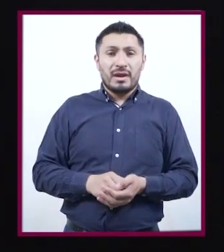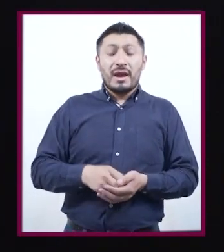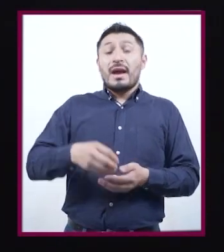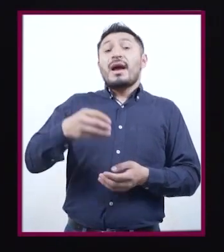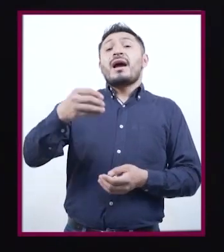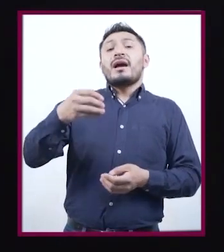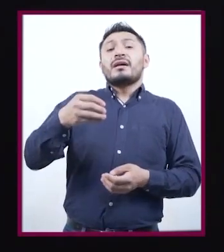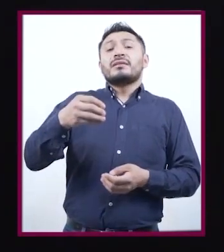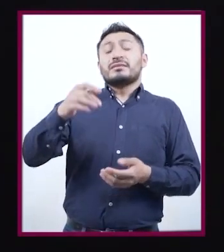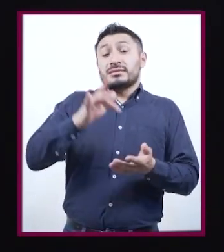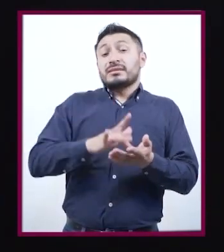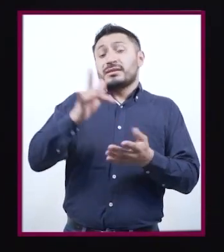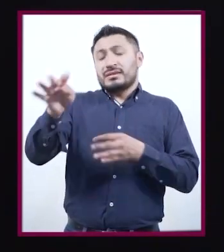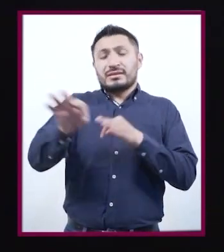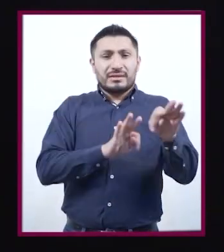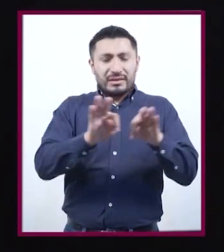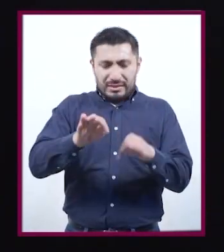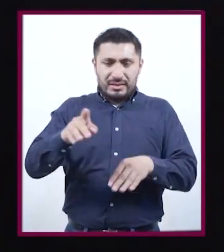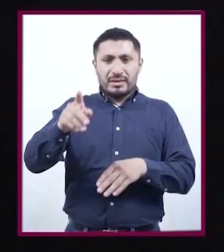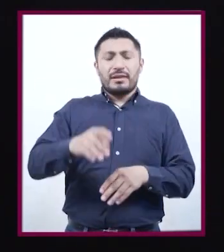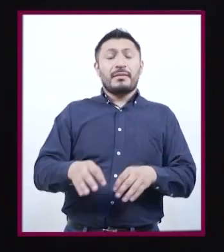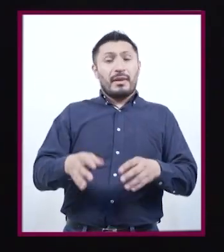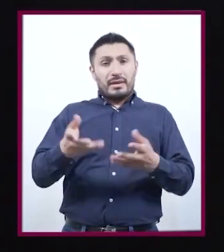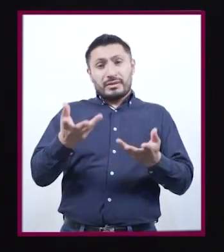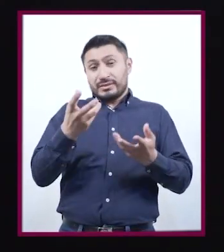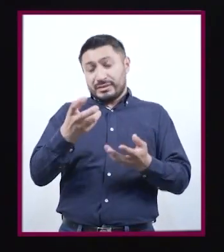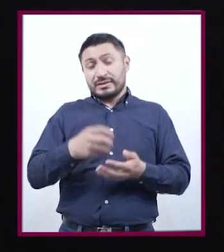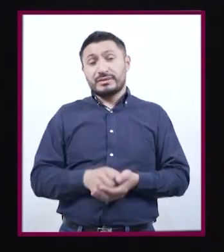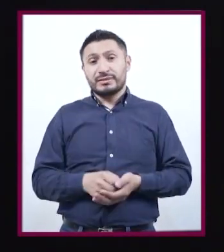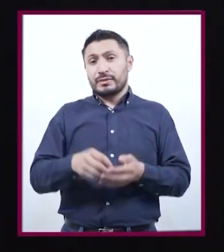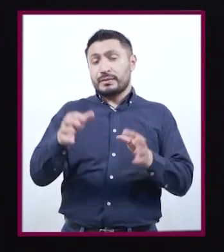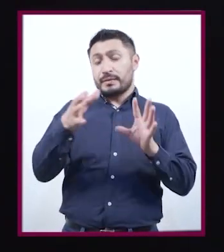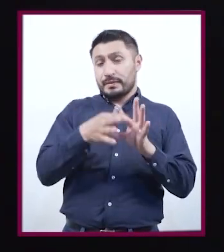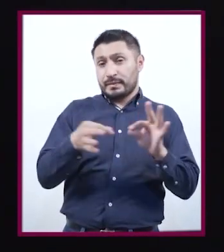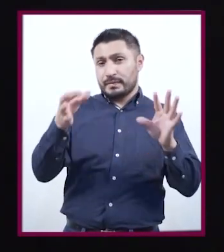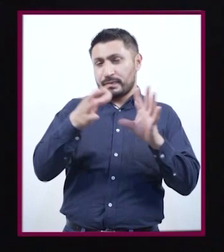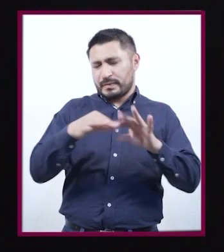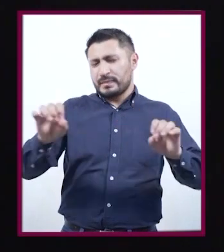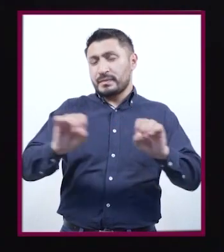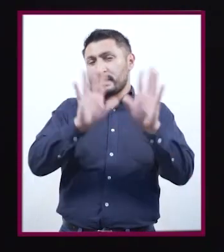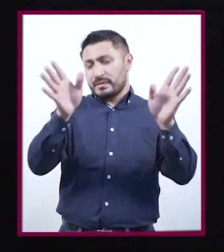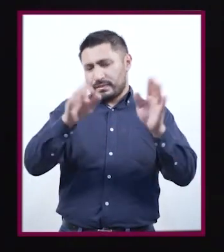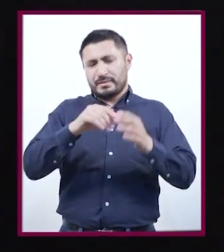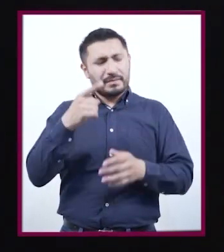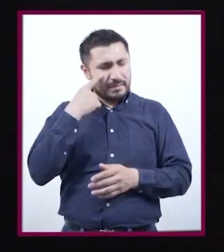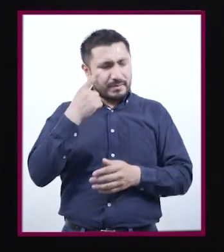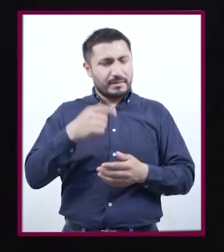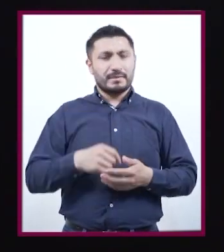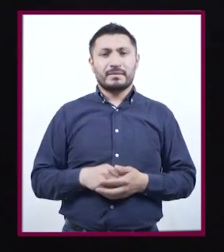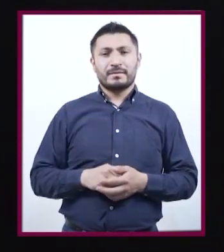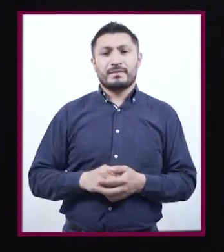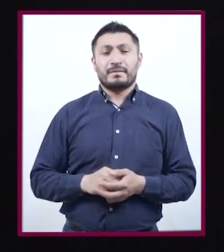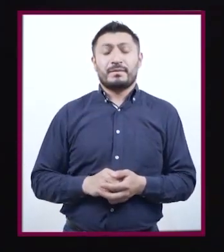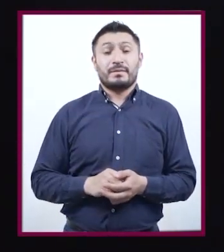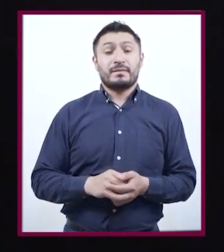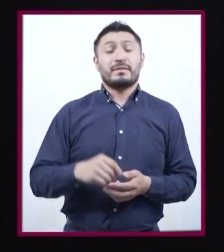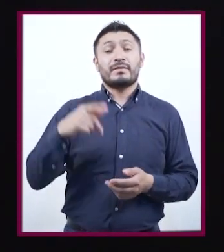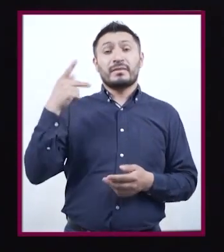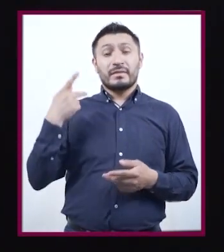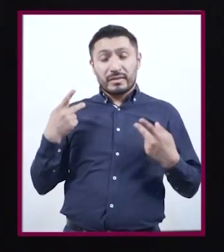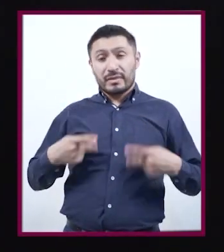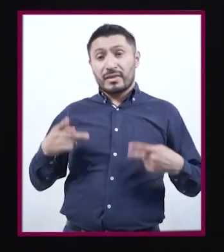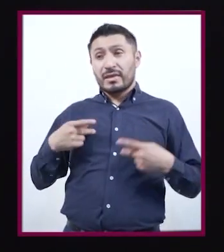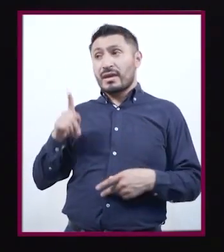hacerlos, aunque sí gracias al trabajo y la capacidad de observar. Te voy a explicar por qué con el siguiente invento.